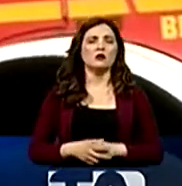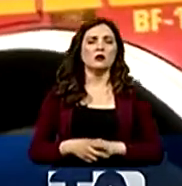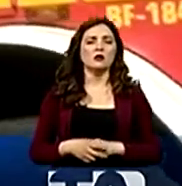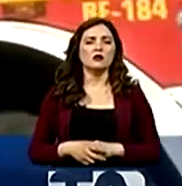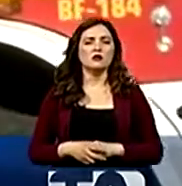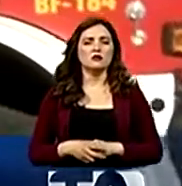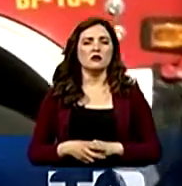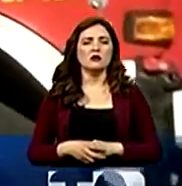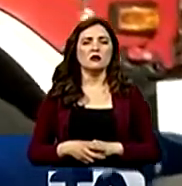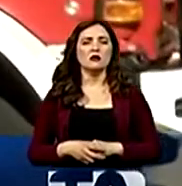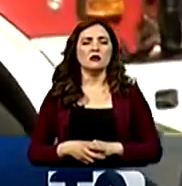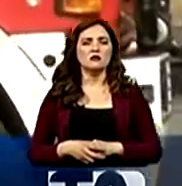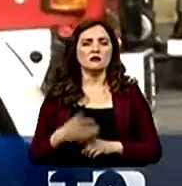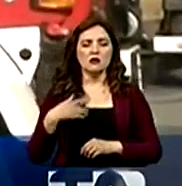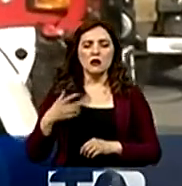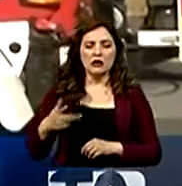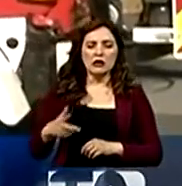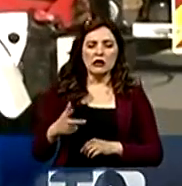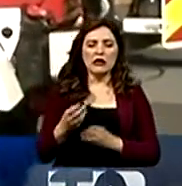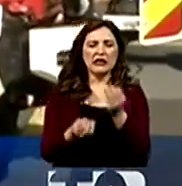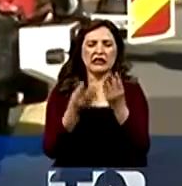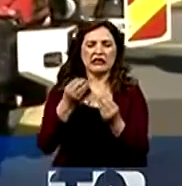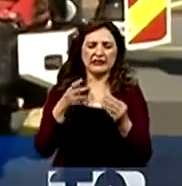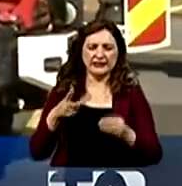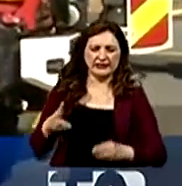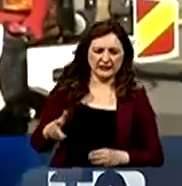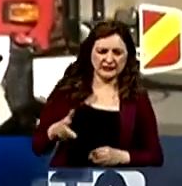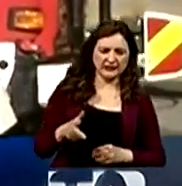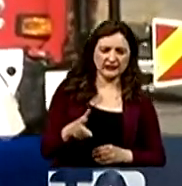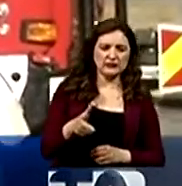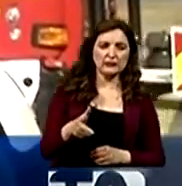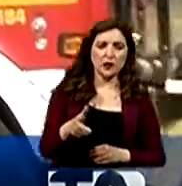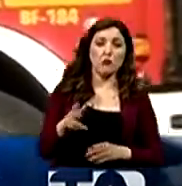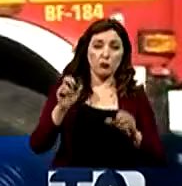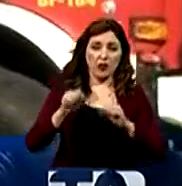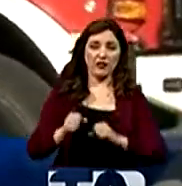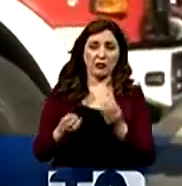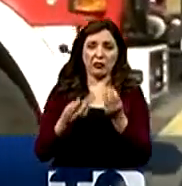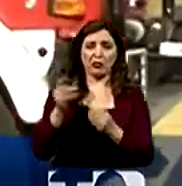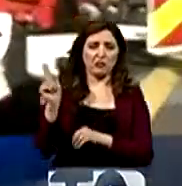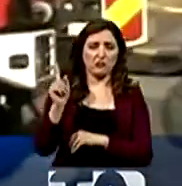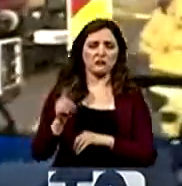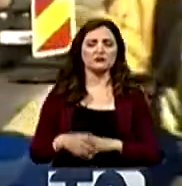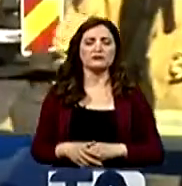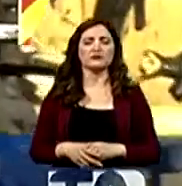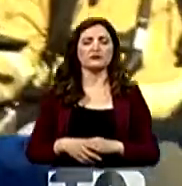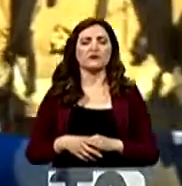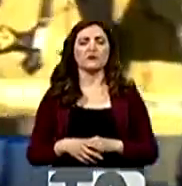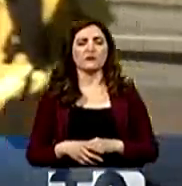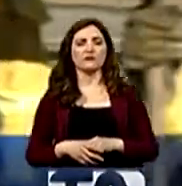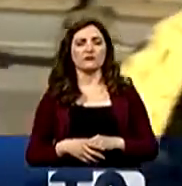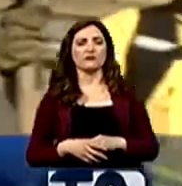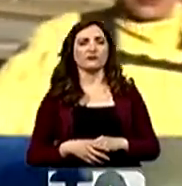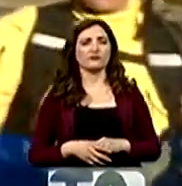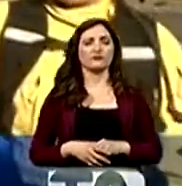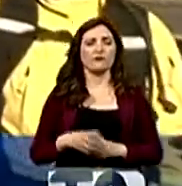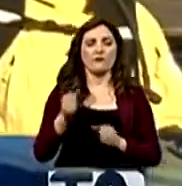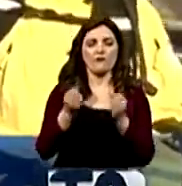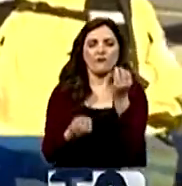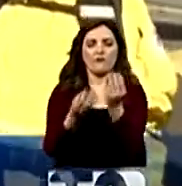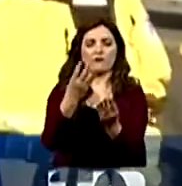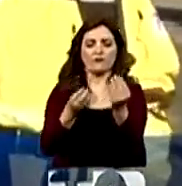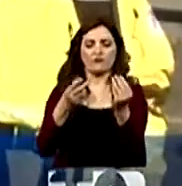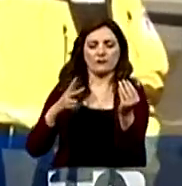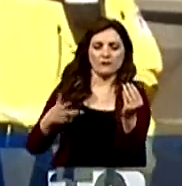de las llamas y lo que hace que nosotros podamos accesar a aquellos sitios más complicados para la extinción de incendios. Y cuando los vehículos no pueden ingresar, están los